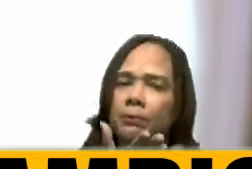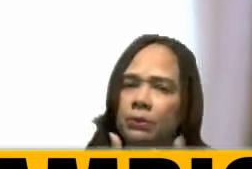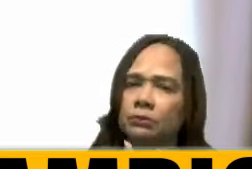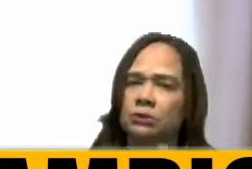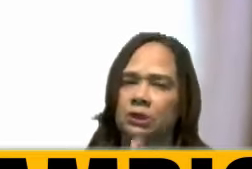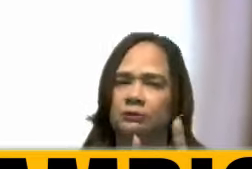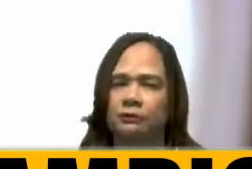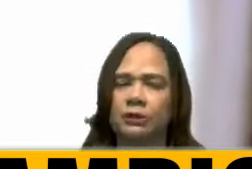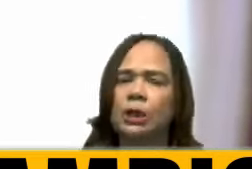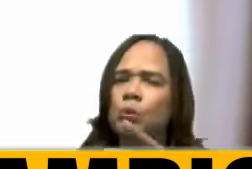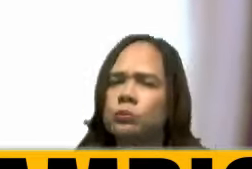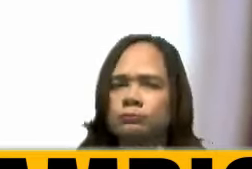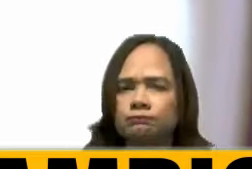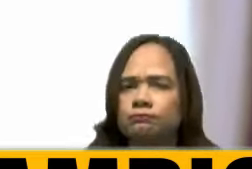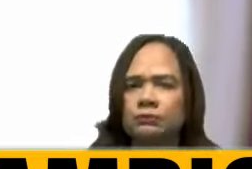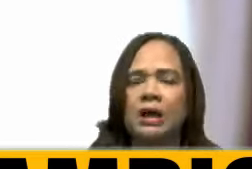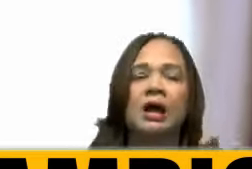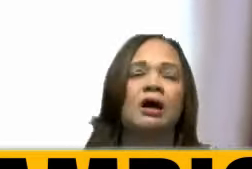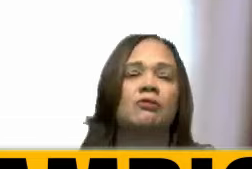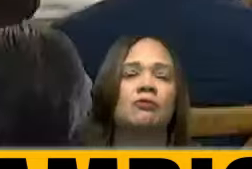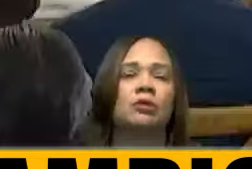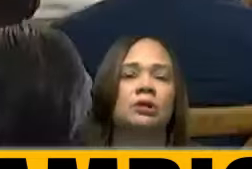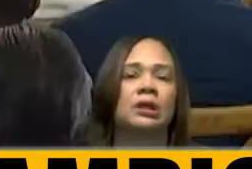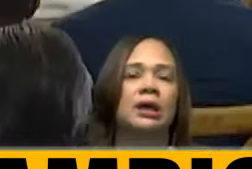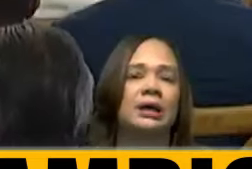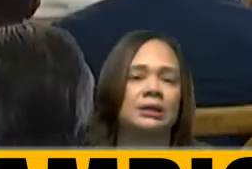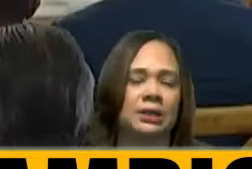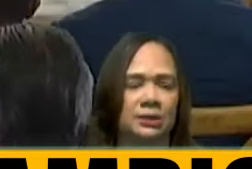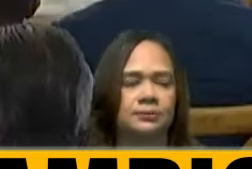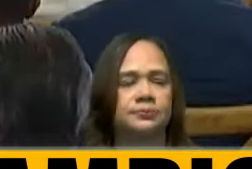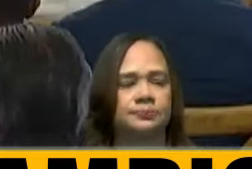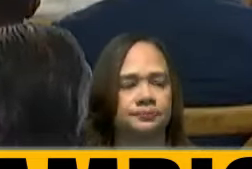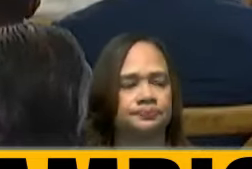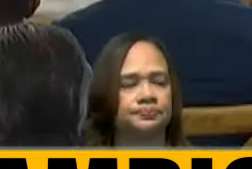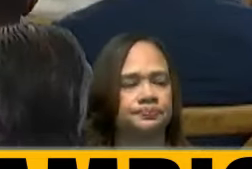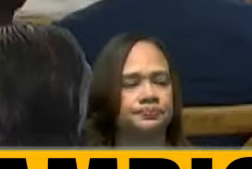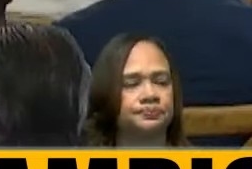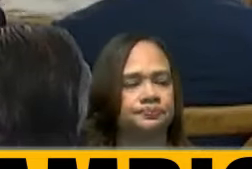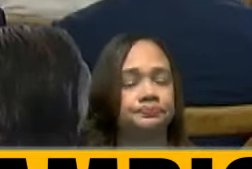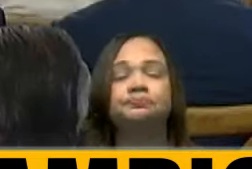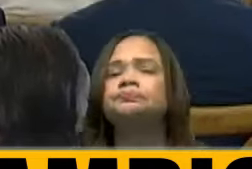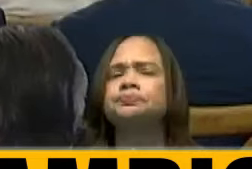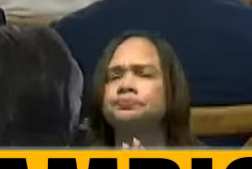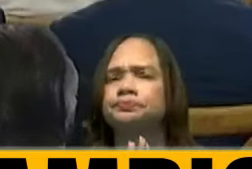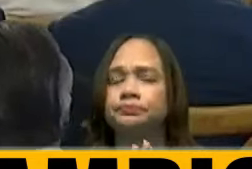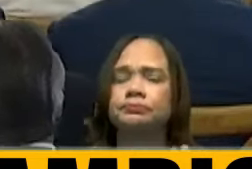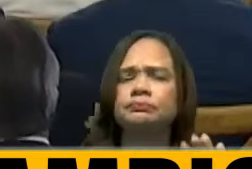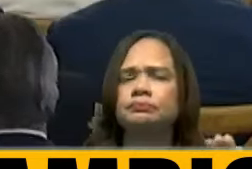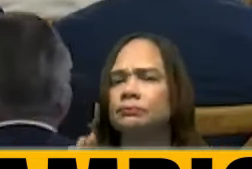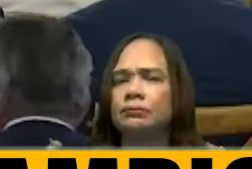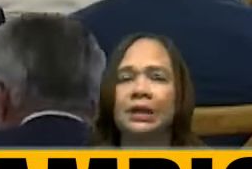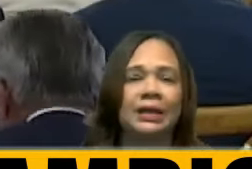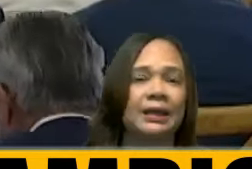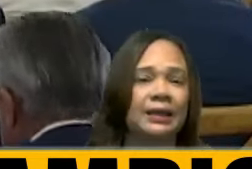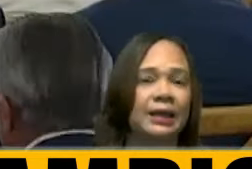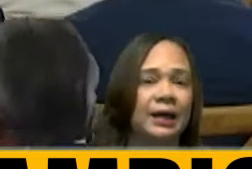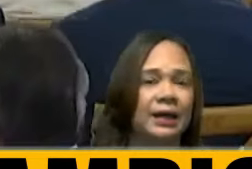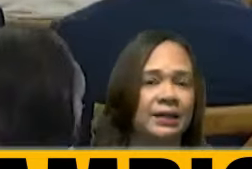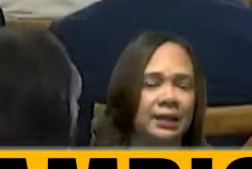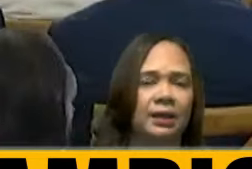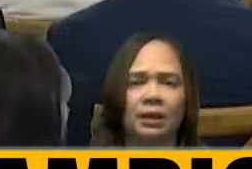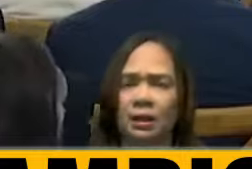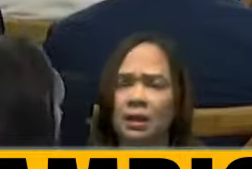y tutela fondearte es por ejemplo si comparamos el iad tú dirás